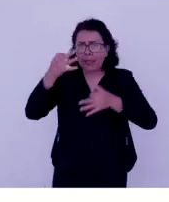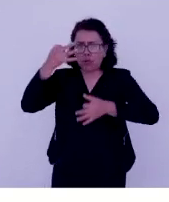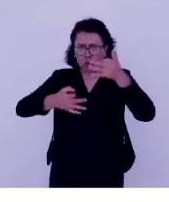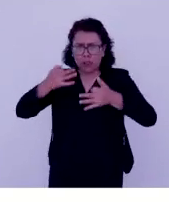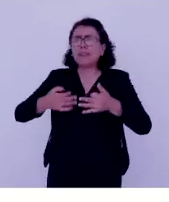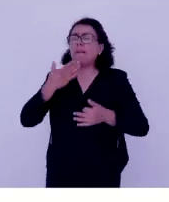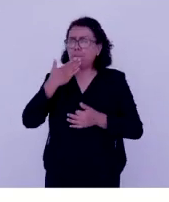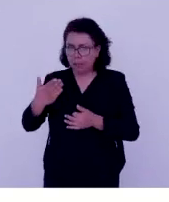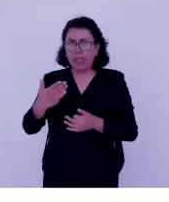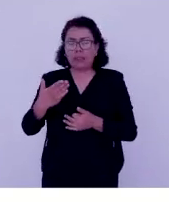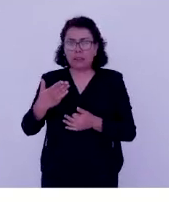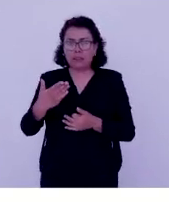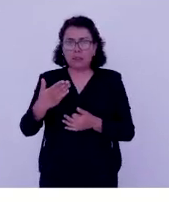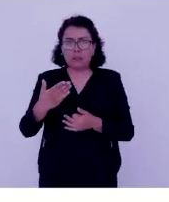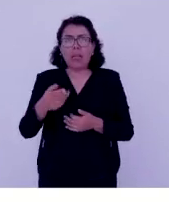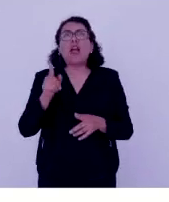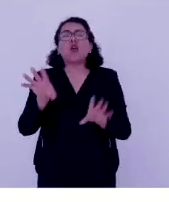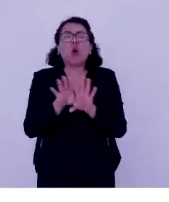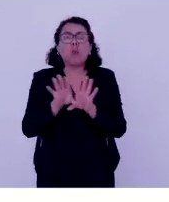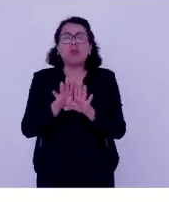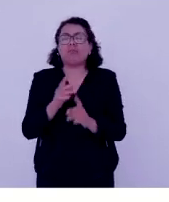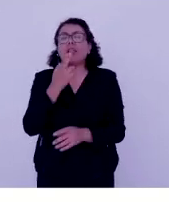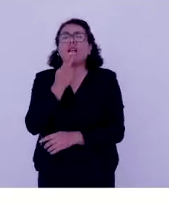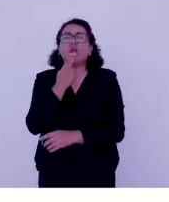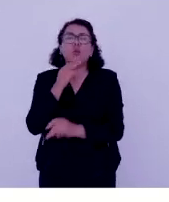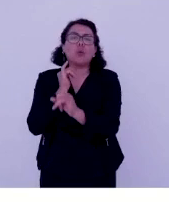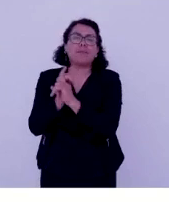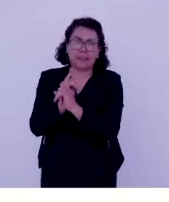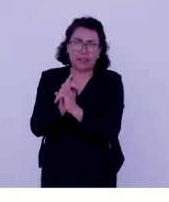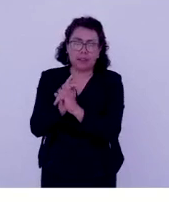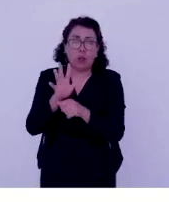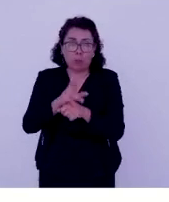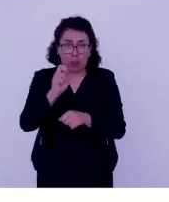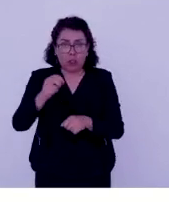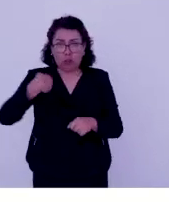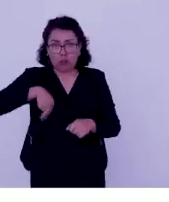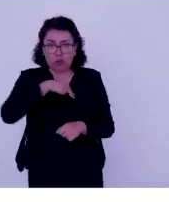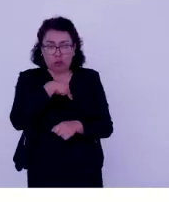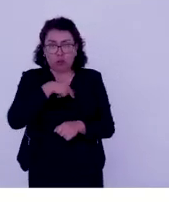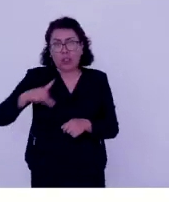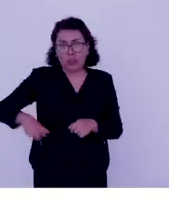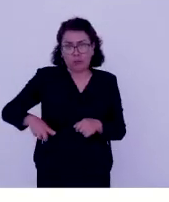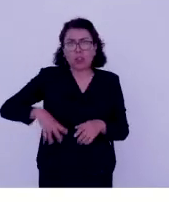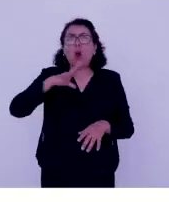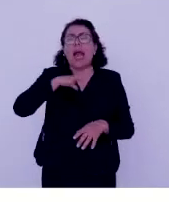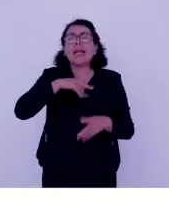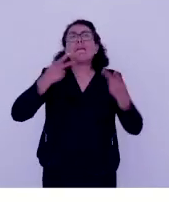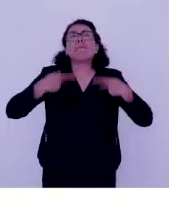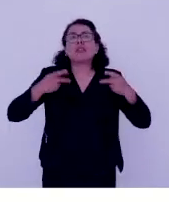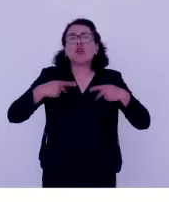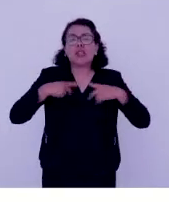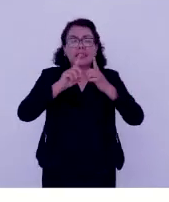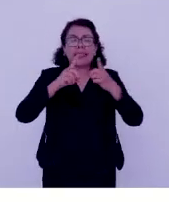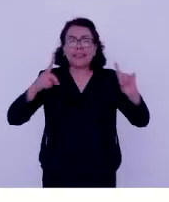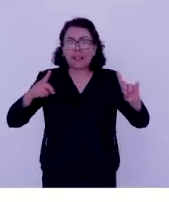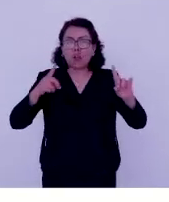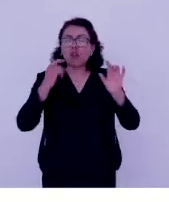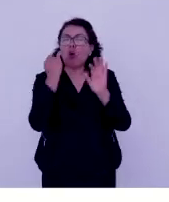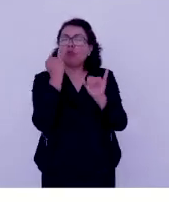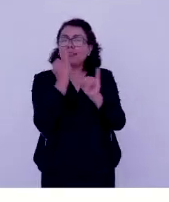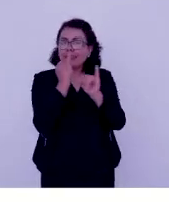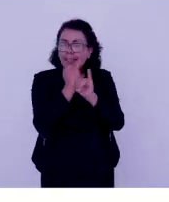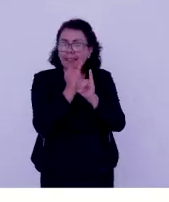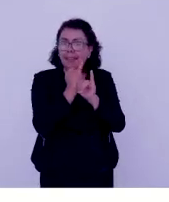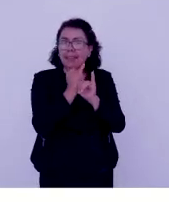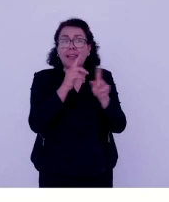transparente lo es el gobierno digital en el poder judicial Contamos con ingenieros desarrolladores de programas y sistemas y gracias a